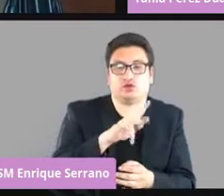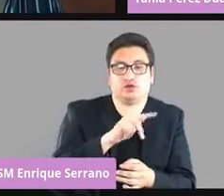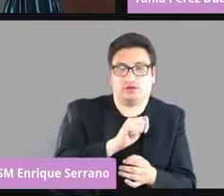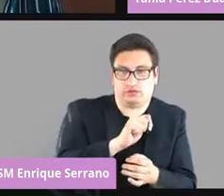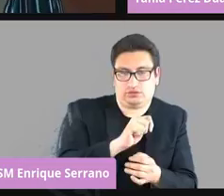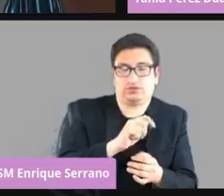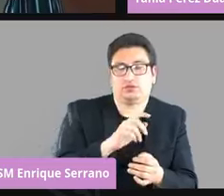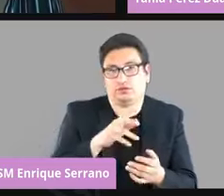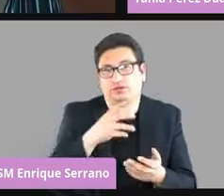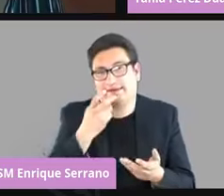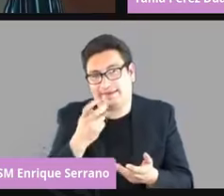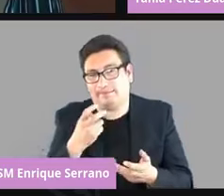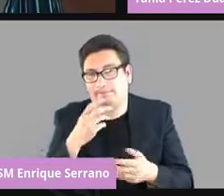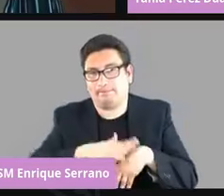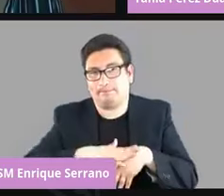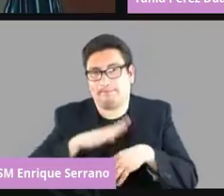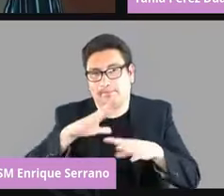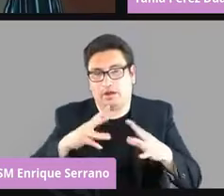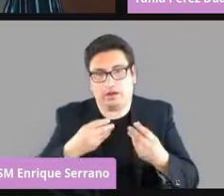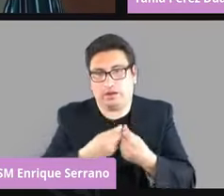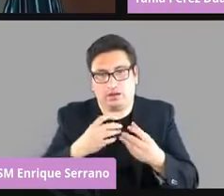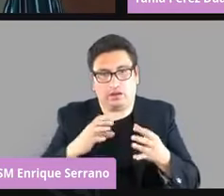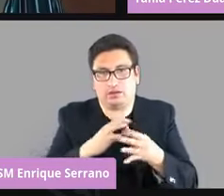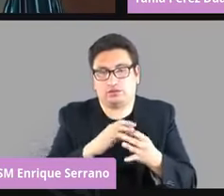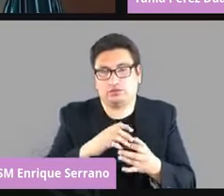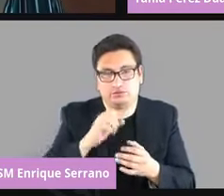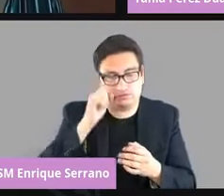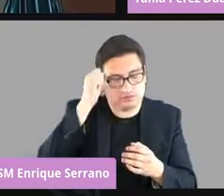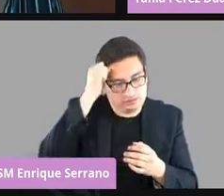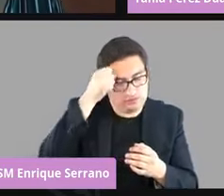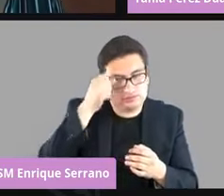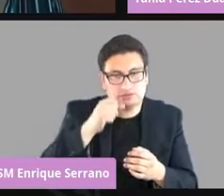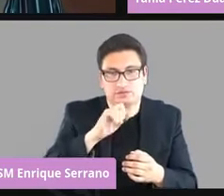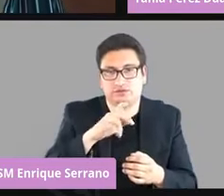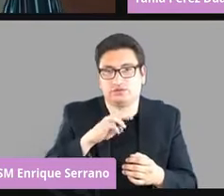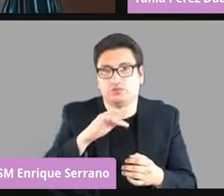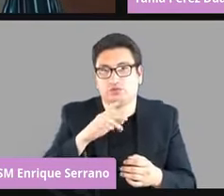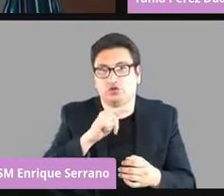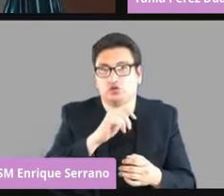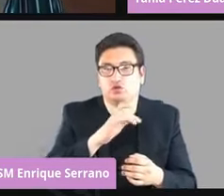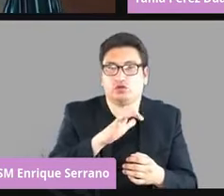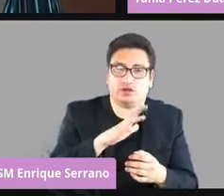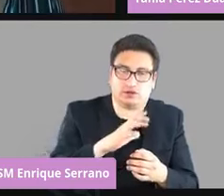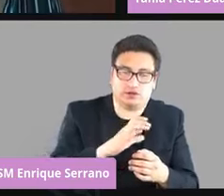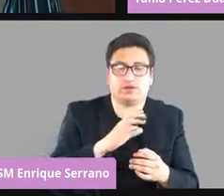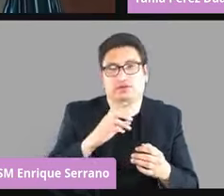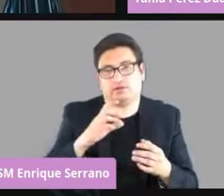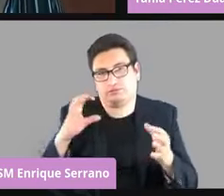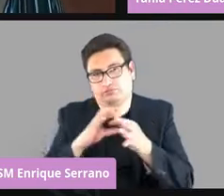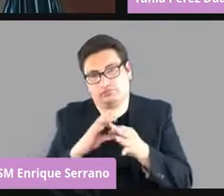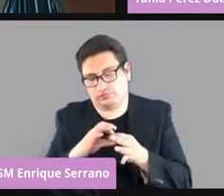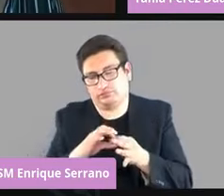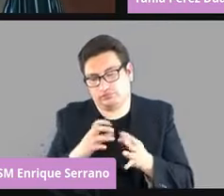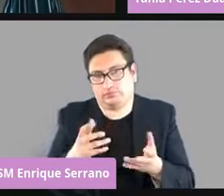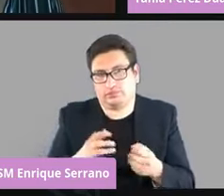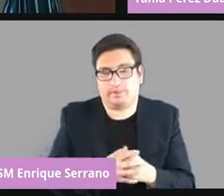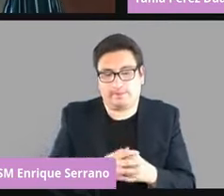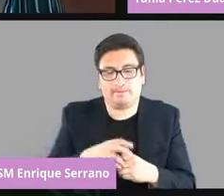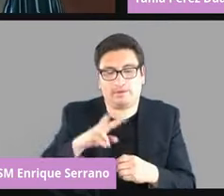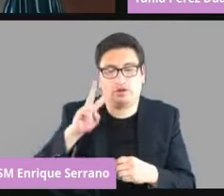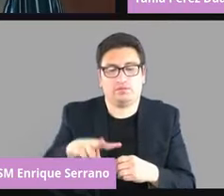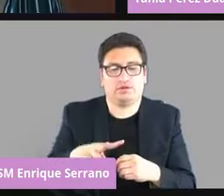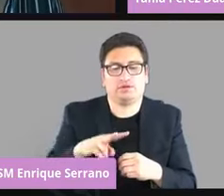como mayor comorbilidad en el síndrome de Tourette y eso, los tics y esta parte. Pero sí, es